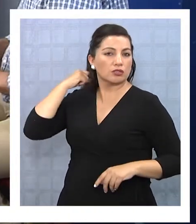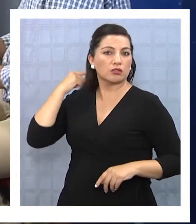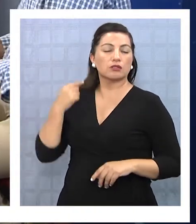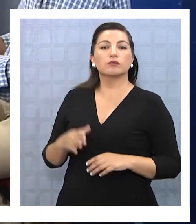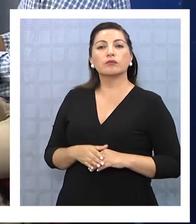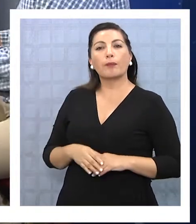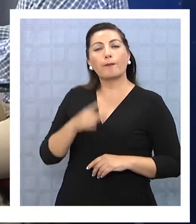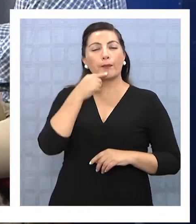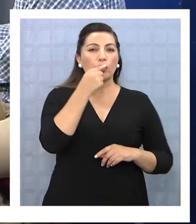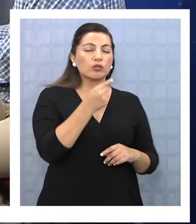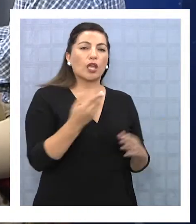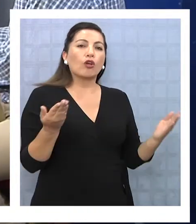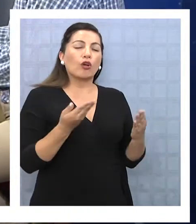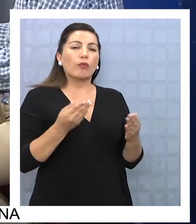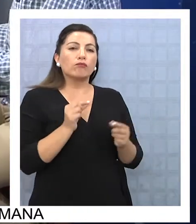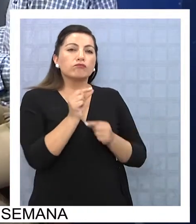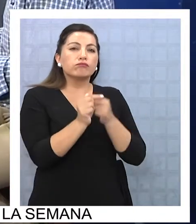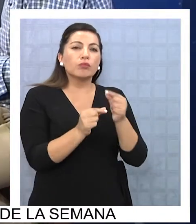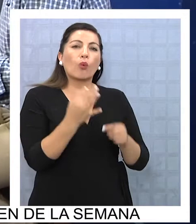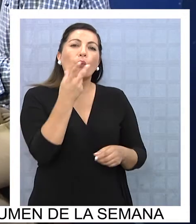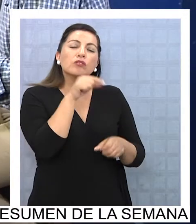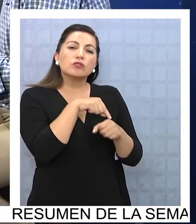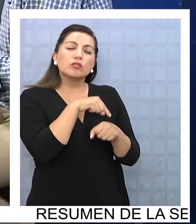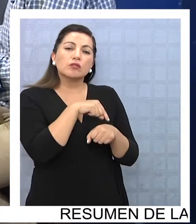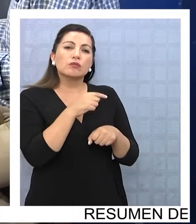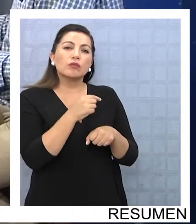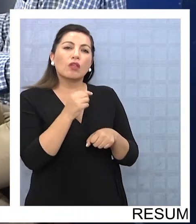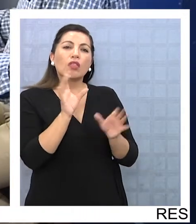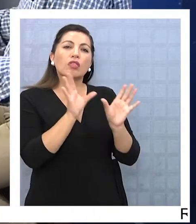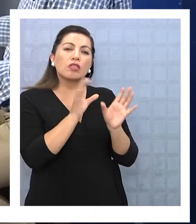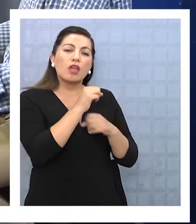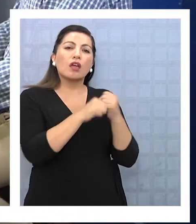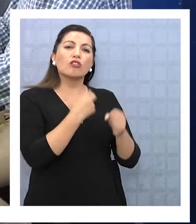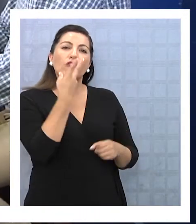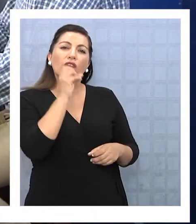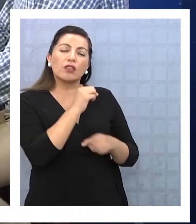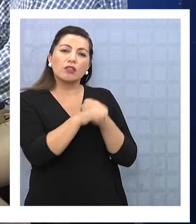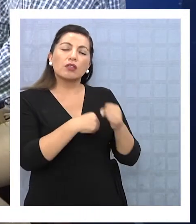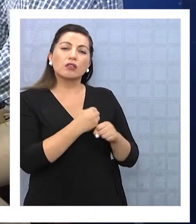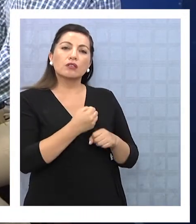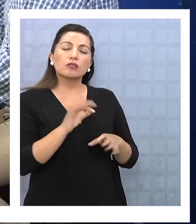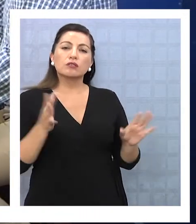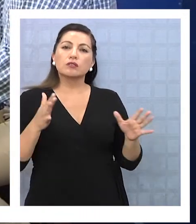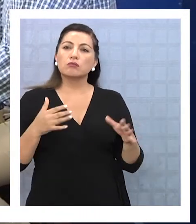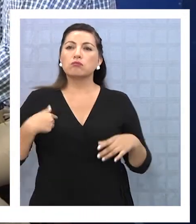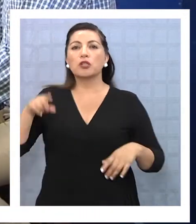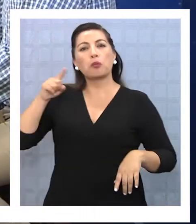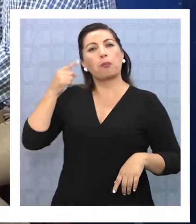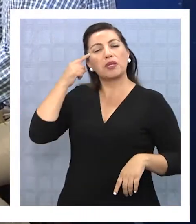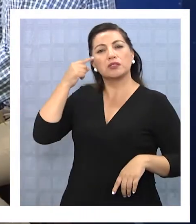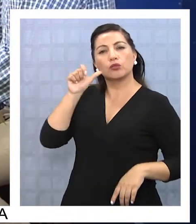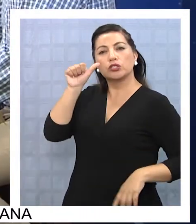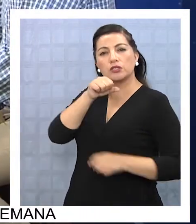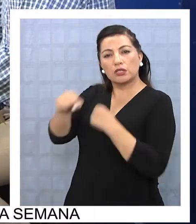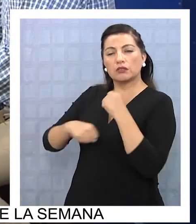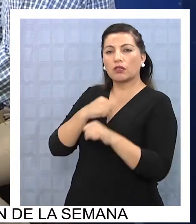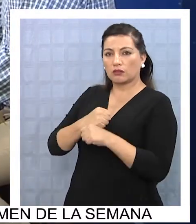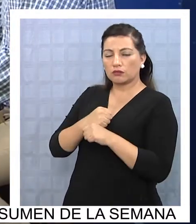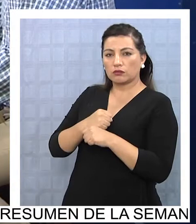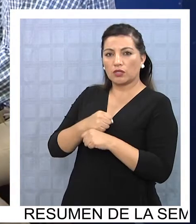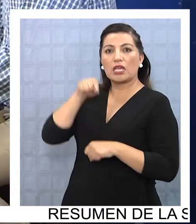esa gradualidad, disculpe, estamos hablando de cuánto tiempo, ¿5 años, 10 años, 20 años? Estamos hablando de un plazo en torno a los 6